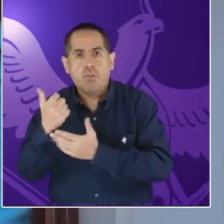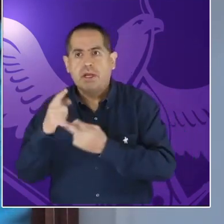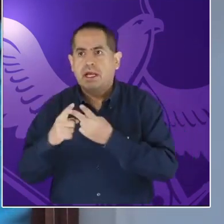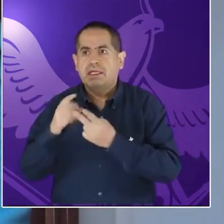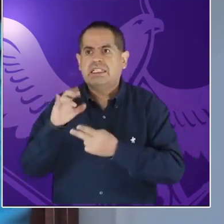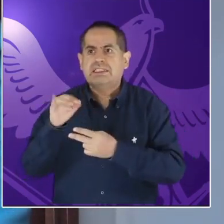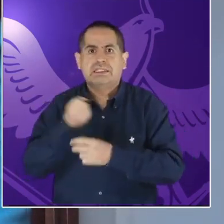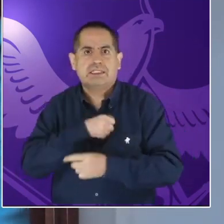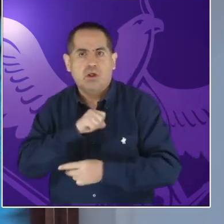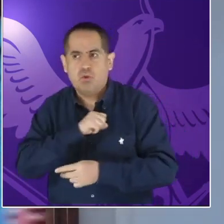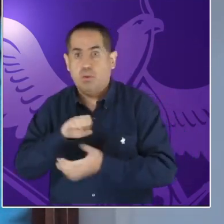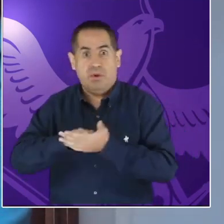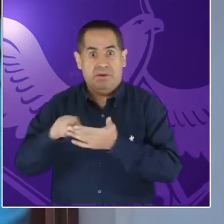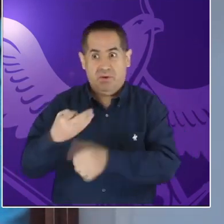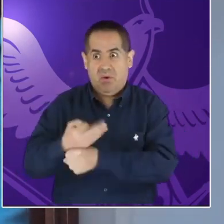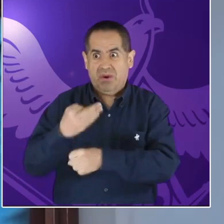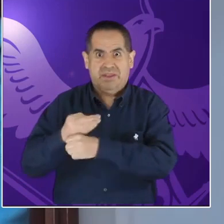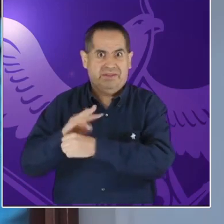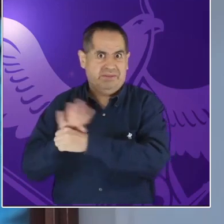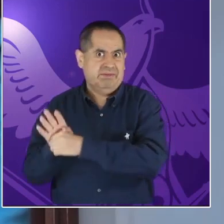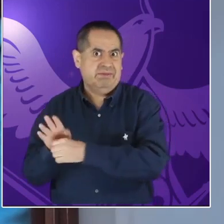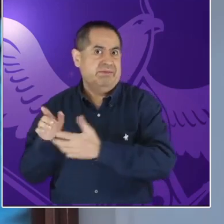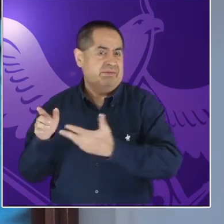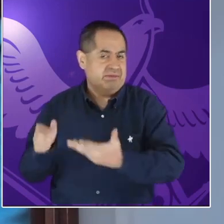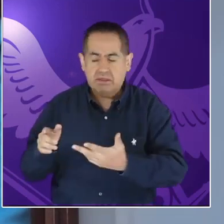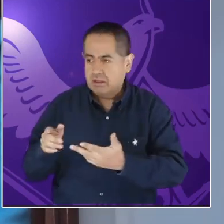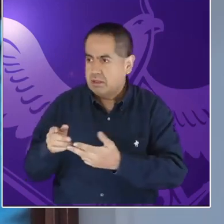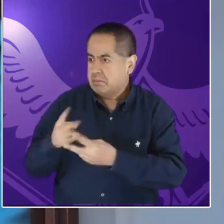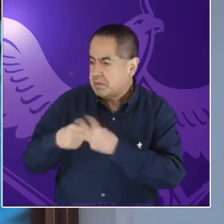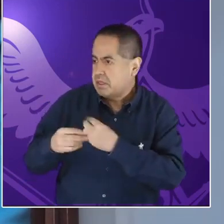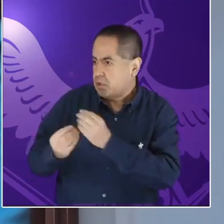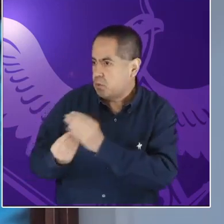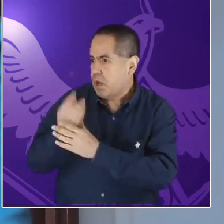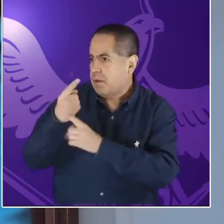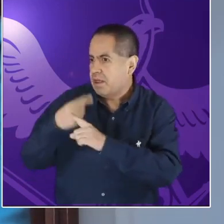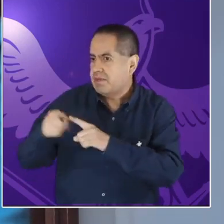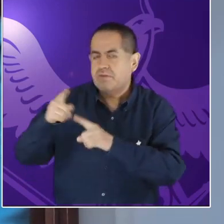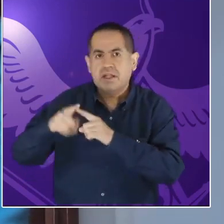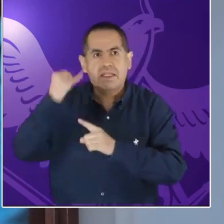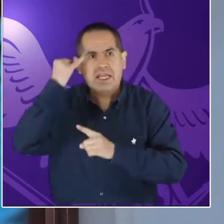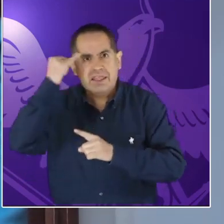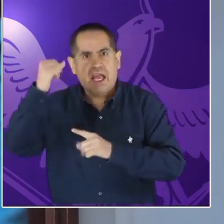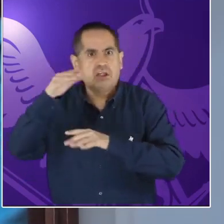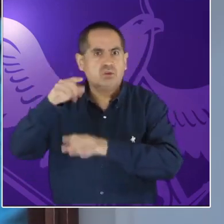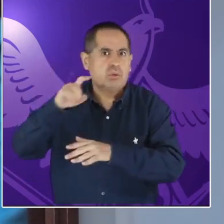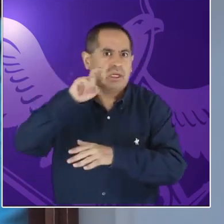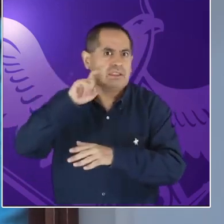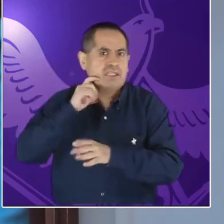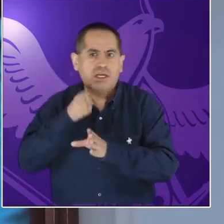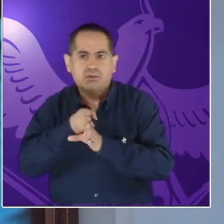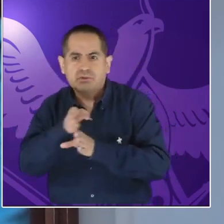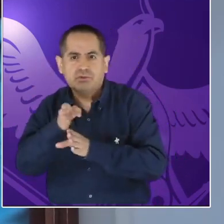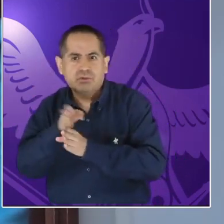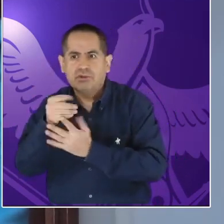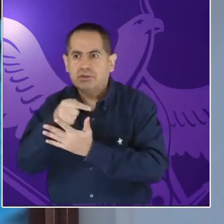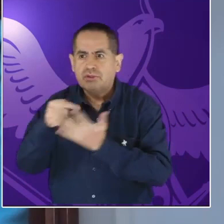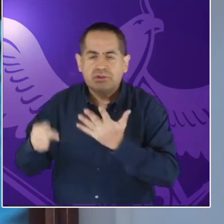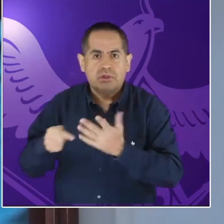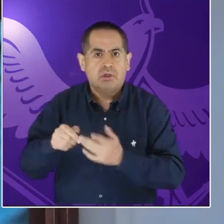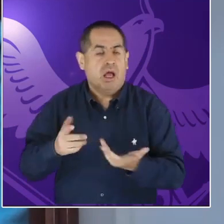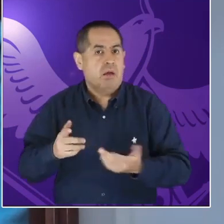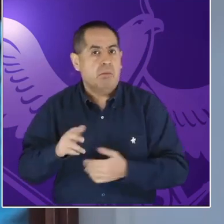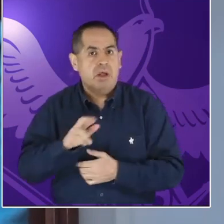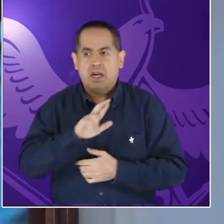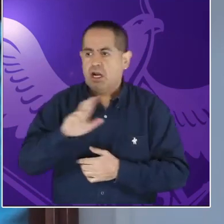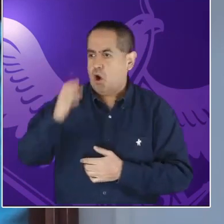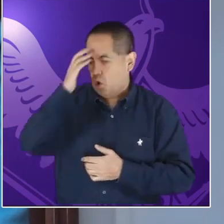estamos viviendo, la irrupción, ¿no? de nuevas sexualidades, la demanda por el reconocimiento de los derechos